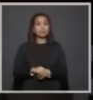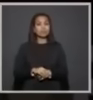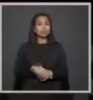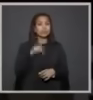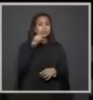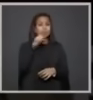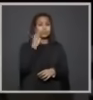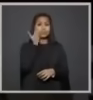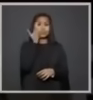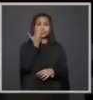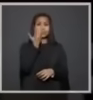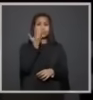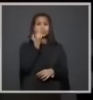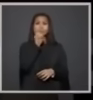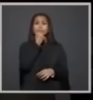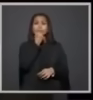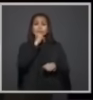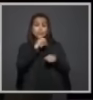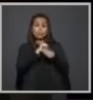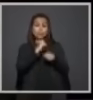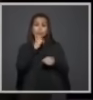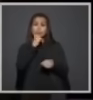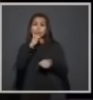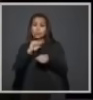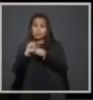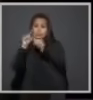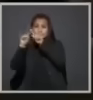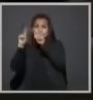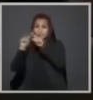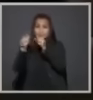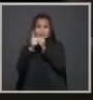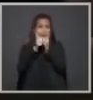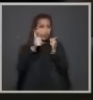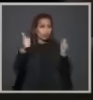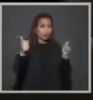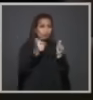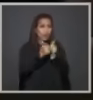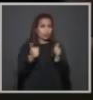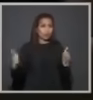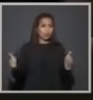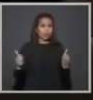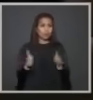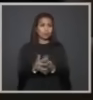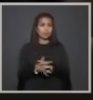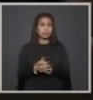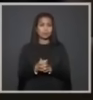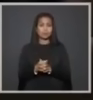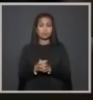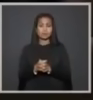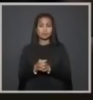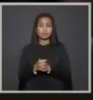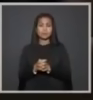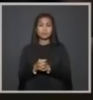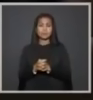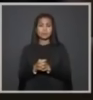esto? ¿Para qué sirve? ¿Por qué? ¿Cuál es la necesidad? Si nos pudieras explicar brevemente. Para que